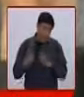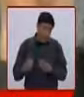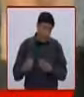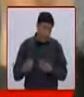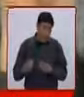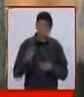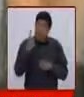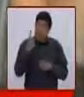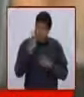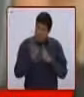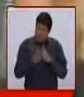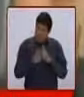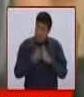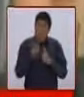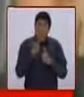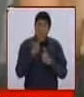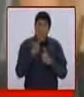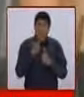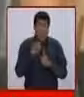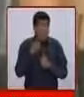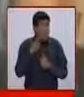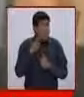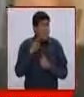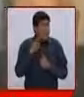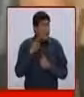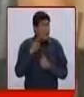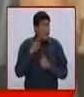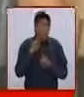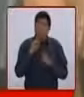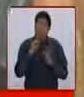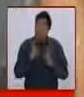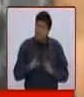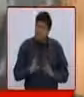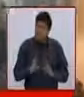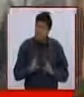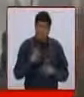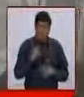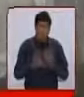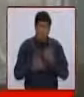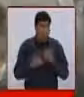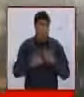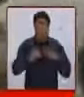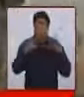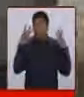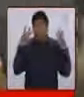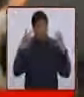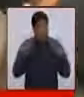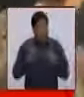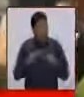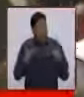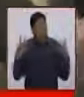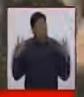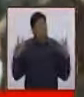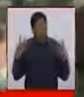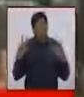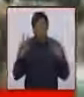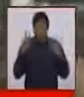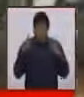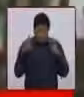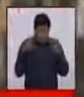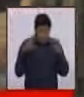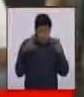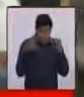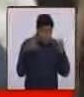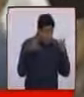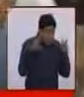en una primera instancia mencionaban 60 más de 60 víctimas pues le comentó que son mucho más porque si la cámara me